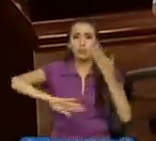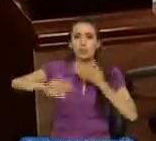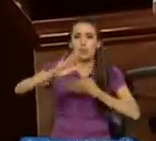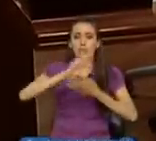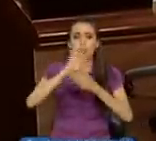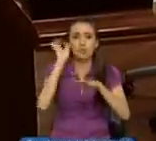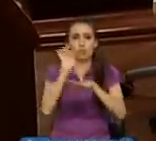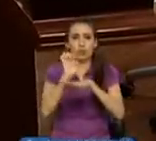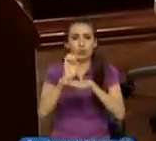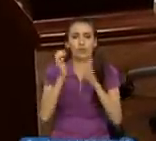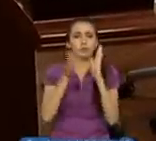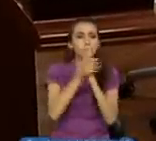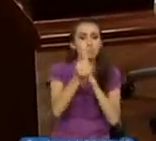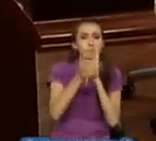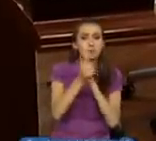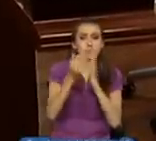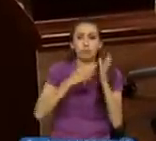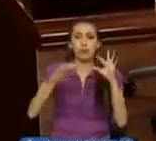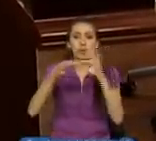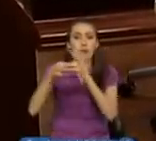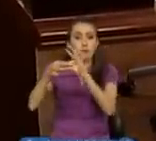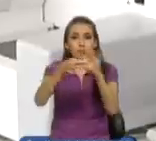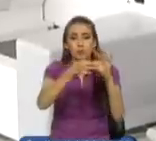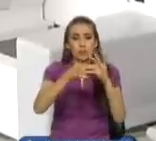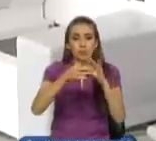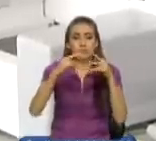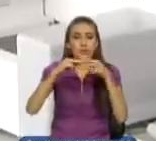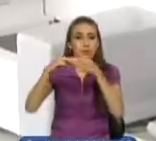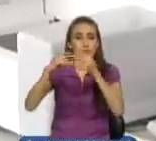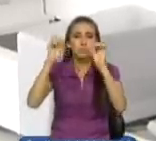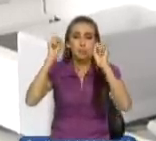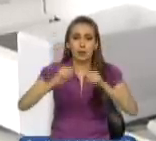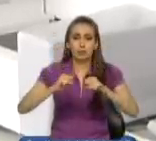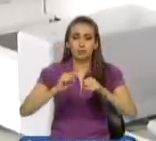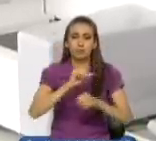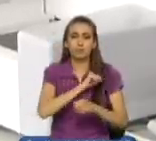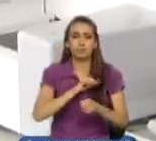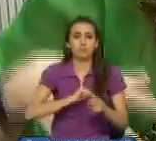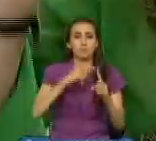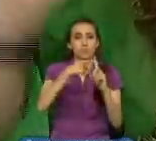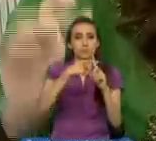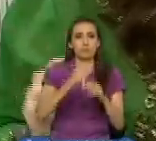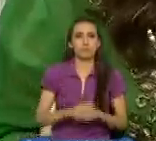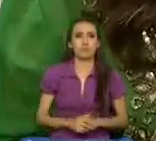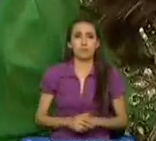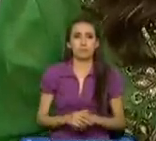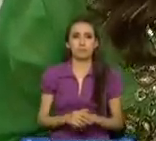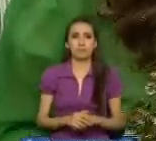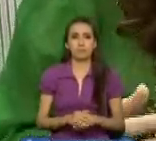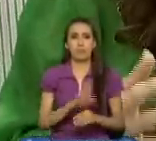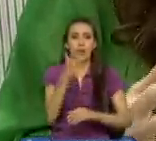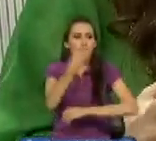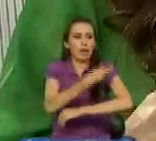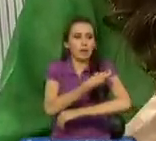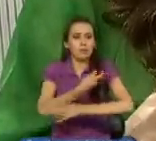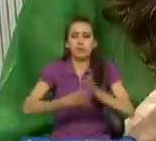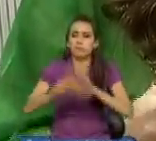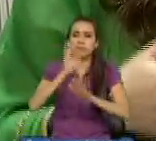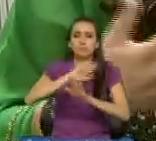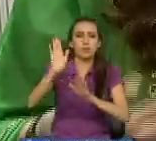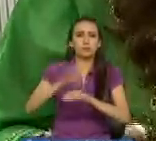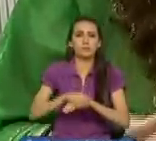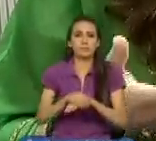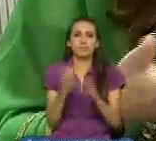quienes serán capacitados para que su relación con los usuarios sea cordial No hoy no se abre vacuna Esa no es la forma